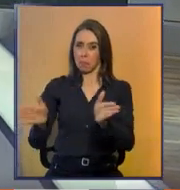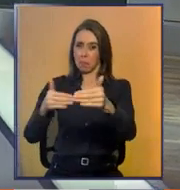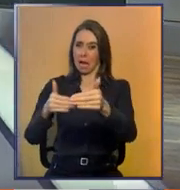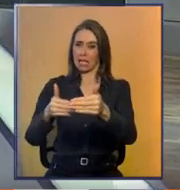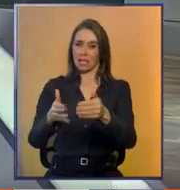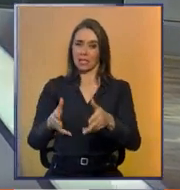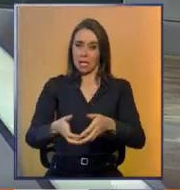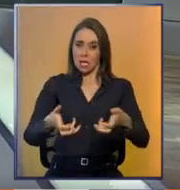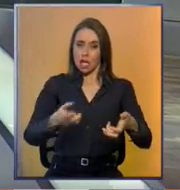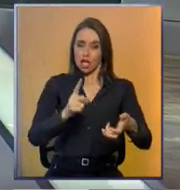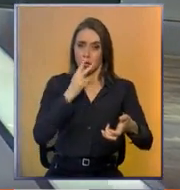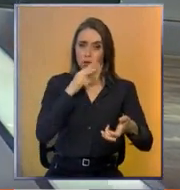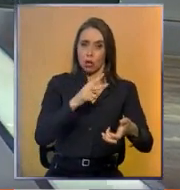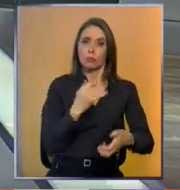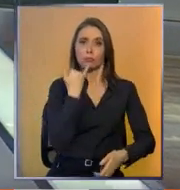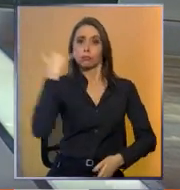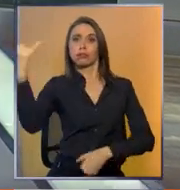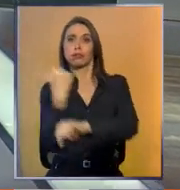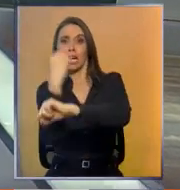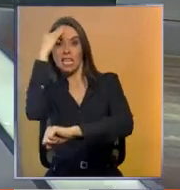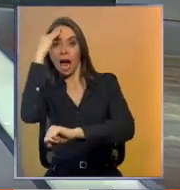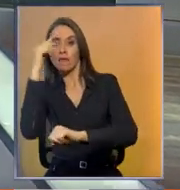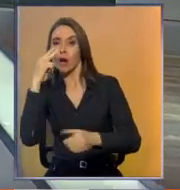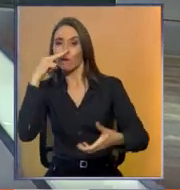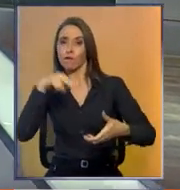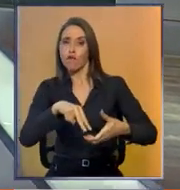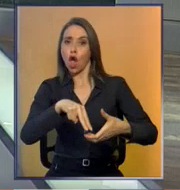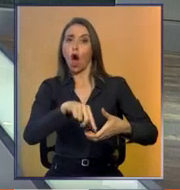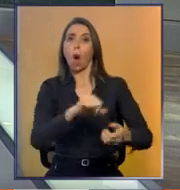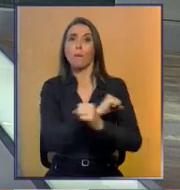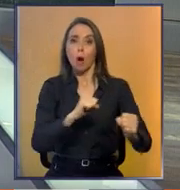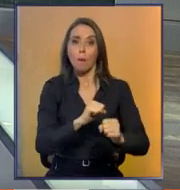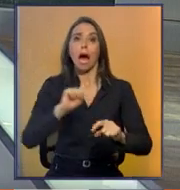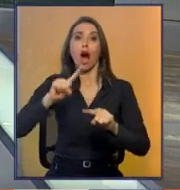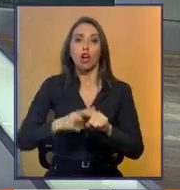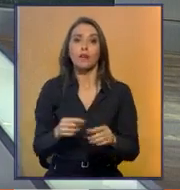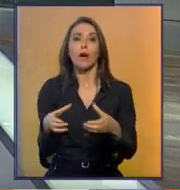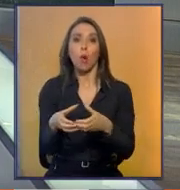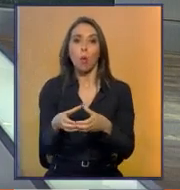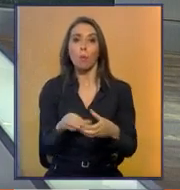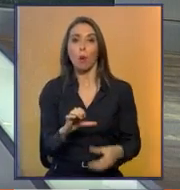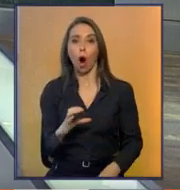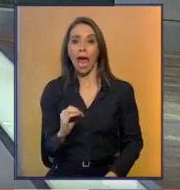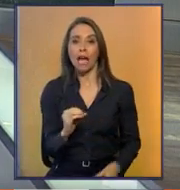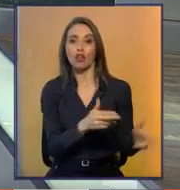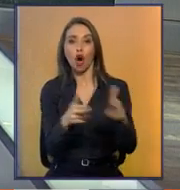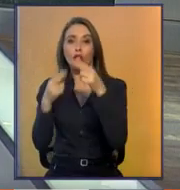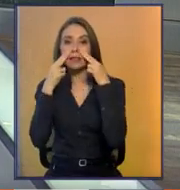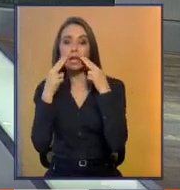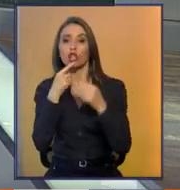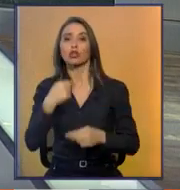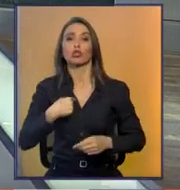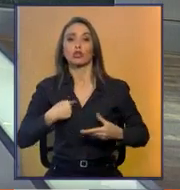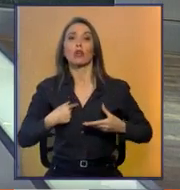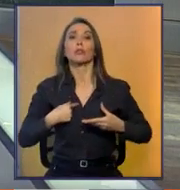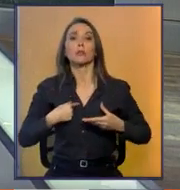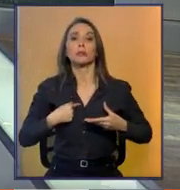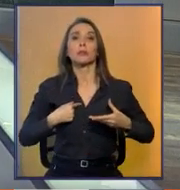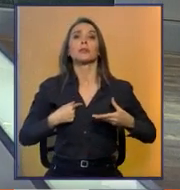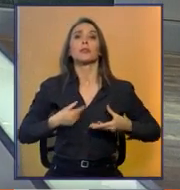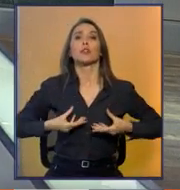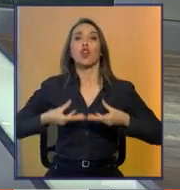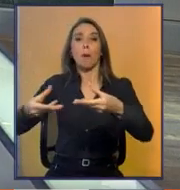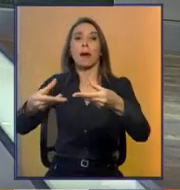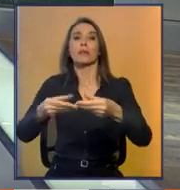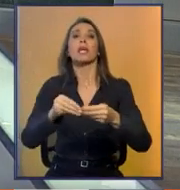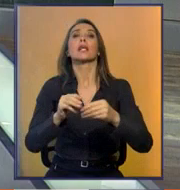que constató que se trataba de una bomba. Otra vez, el llamado grupo ecoterrorista se adjudicó el envío a través de su página